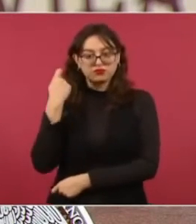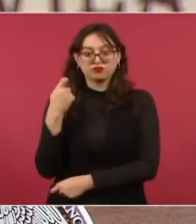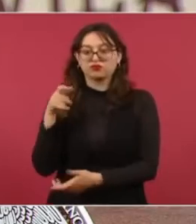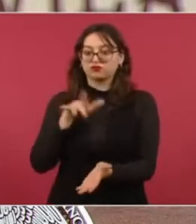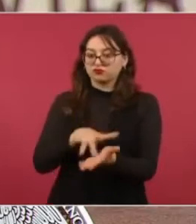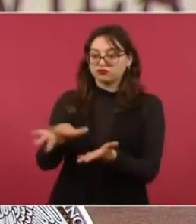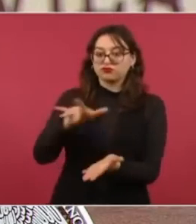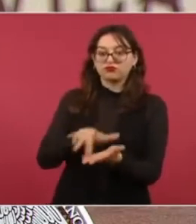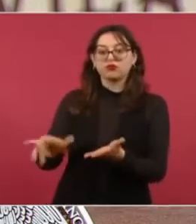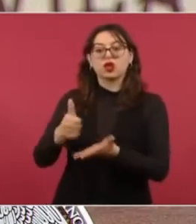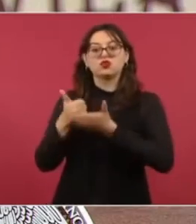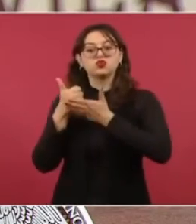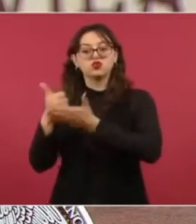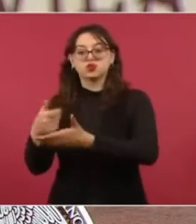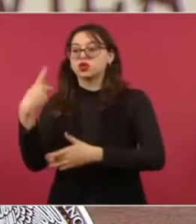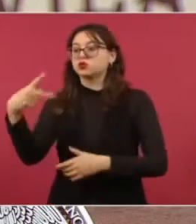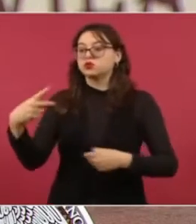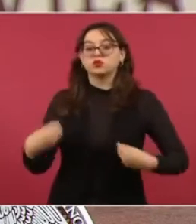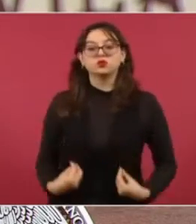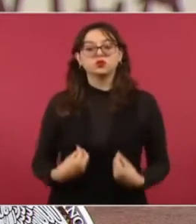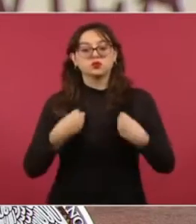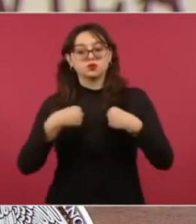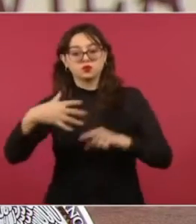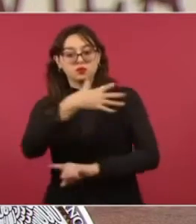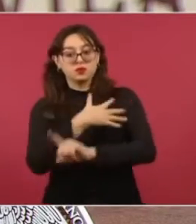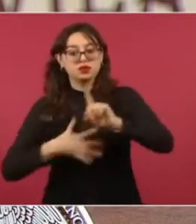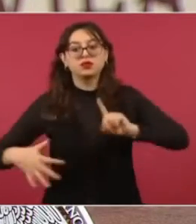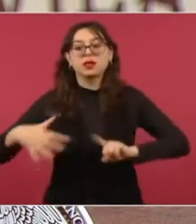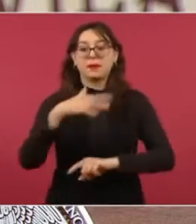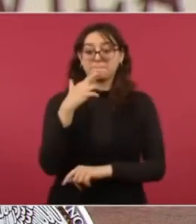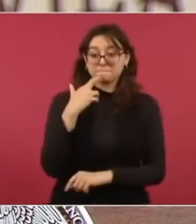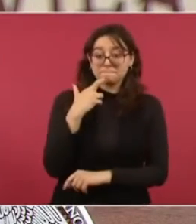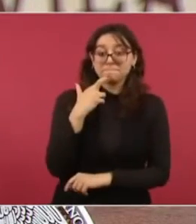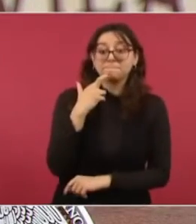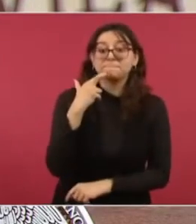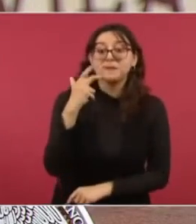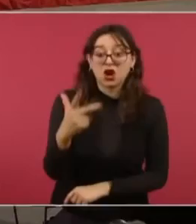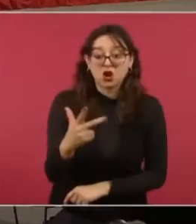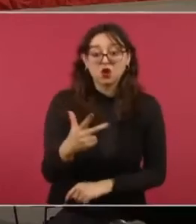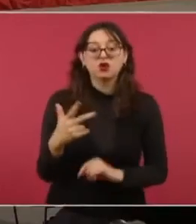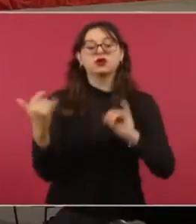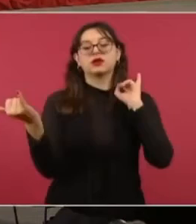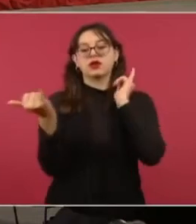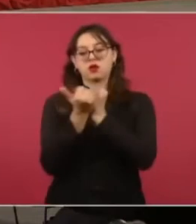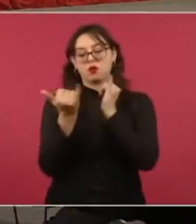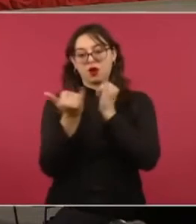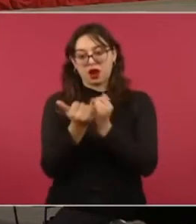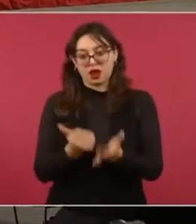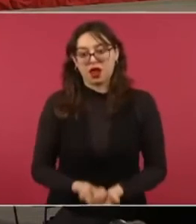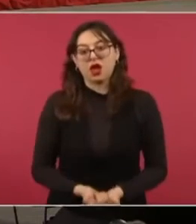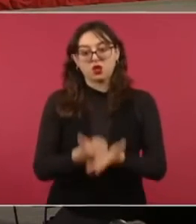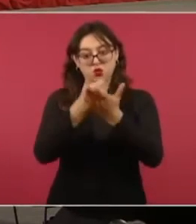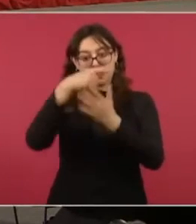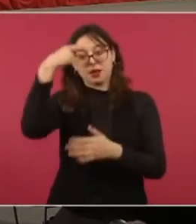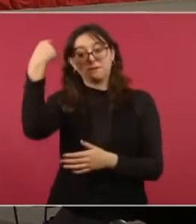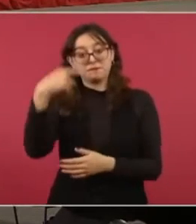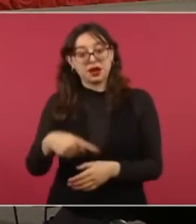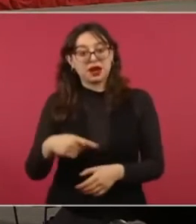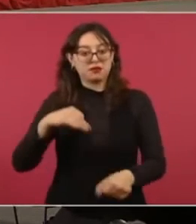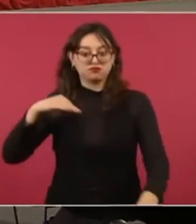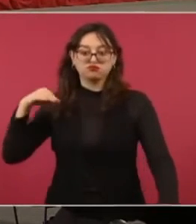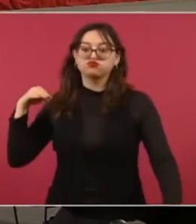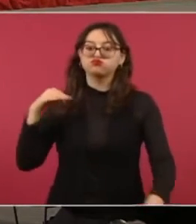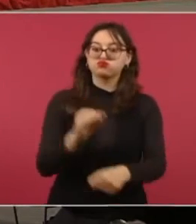ayude a mejorar las condiciones de vida y que a su vez permita el acceso a la